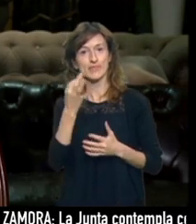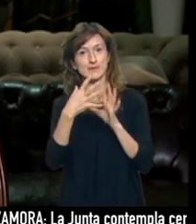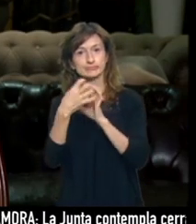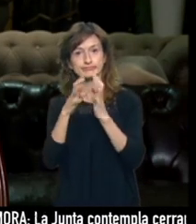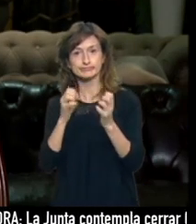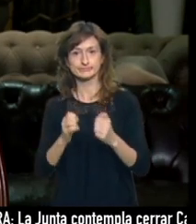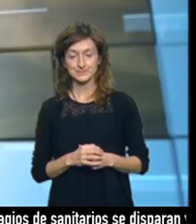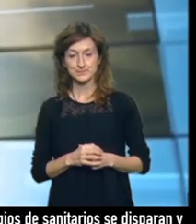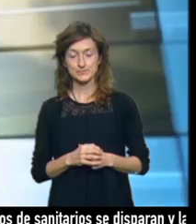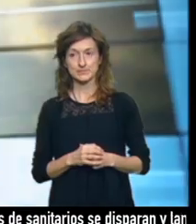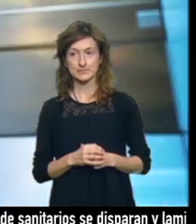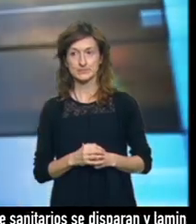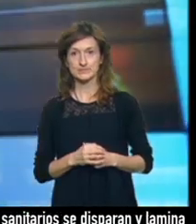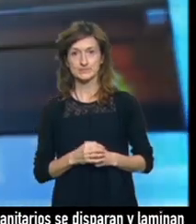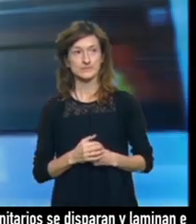entendernos.